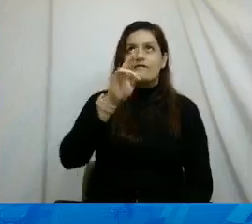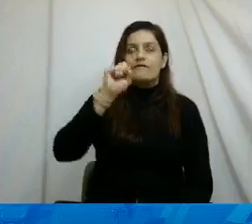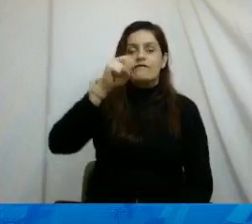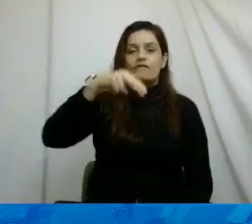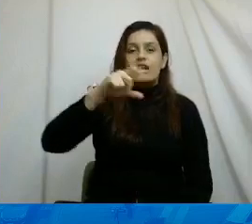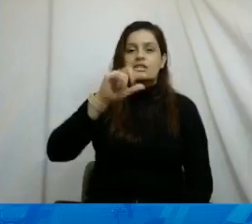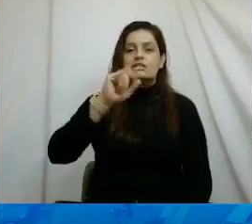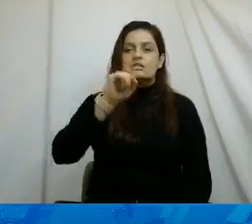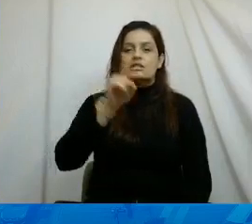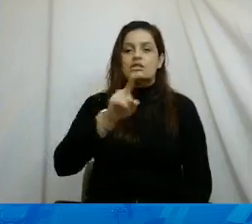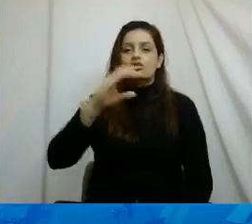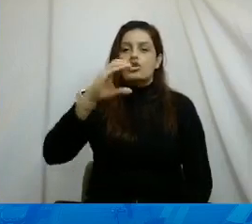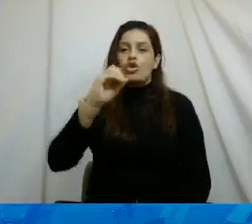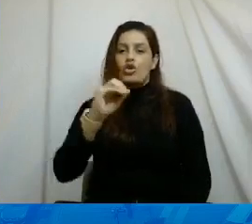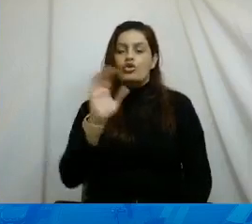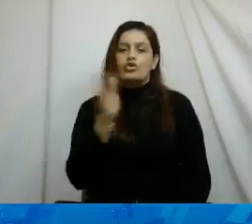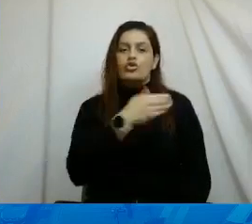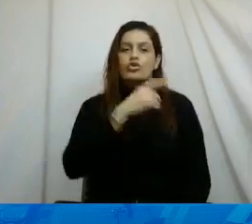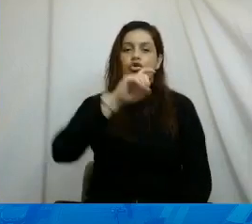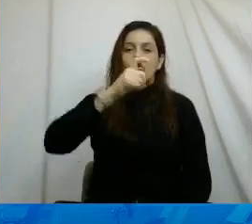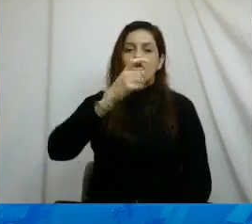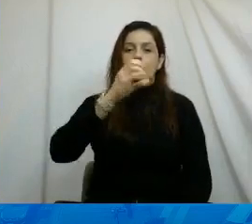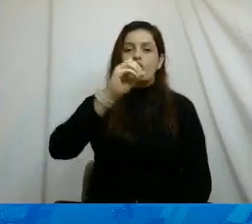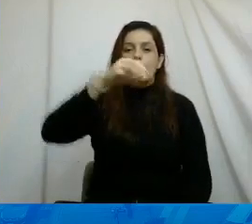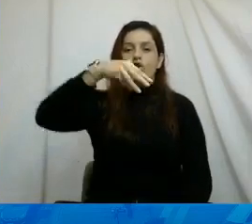En segundo lugar, alcaldesa,